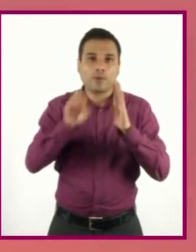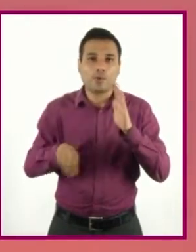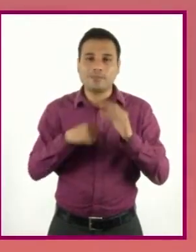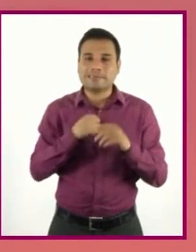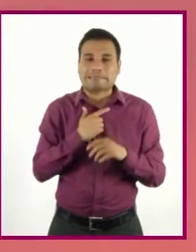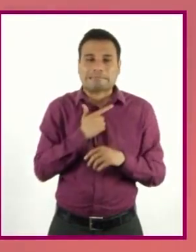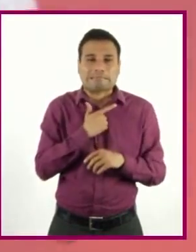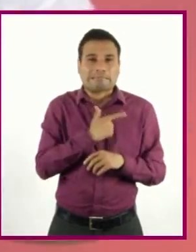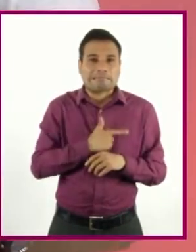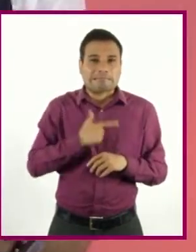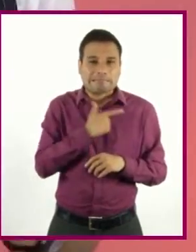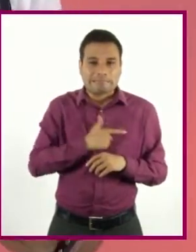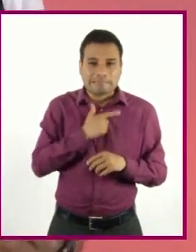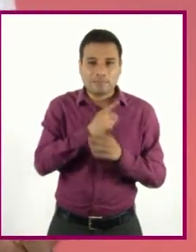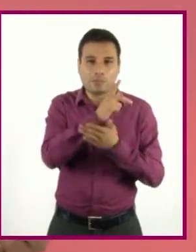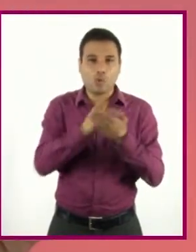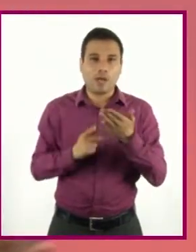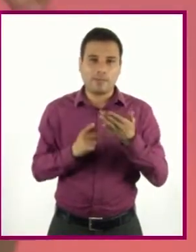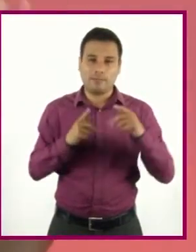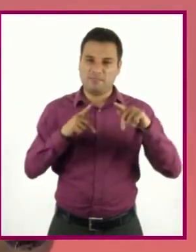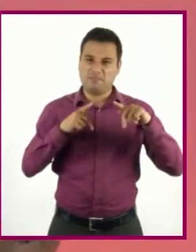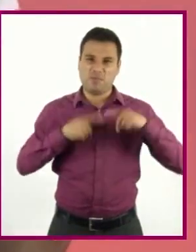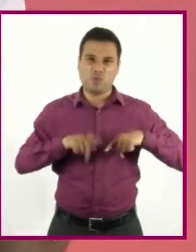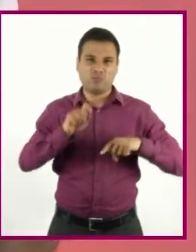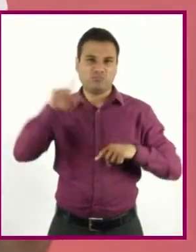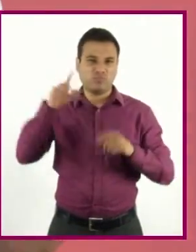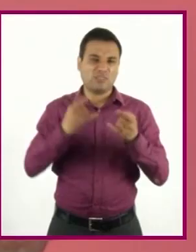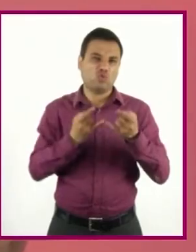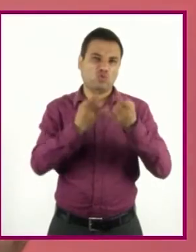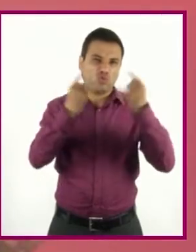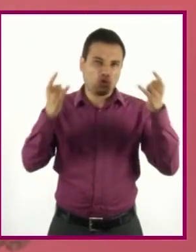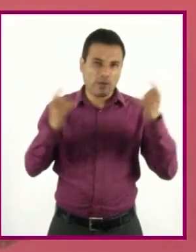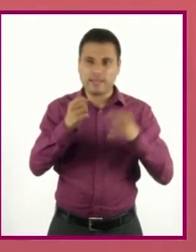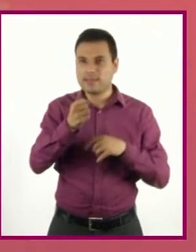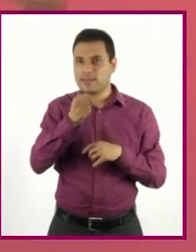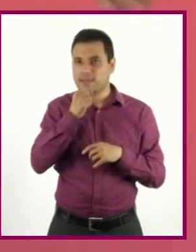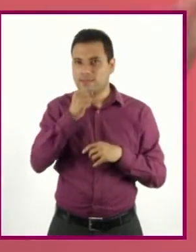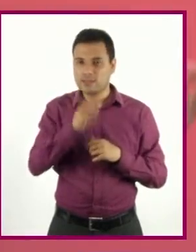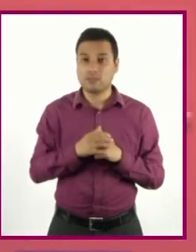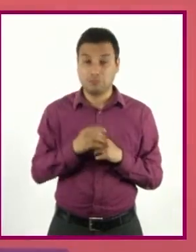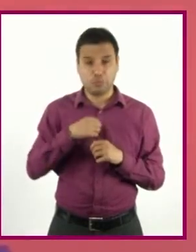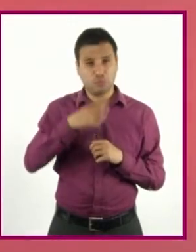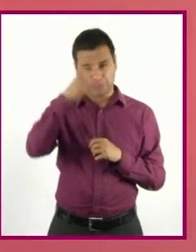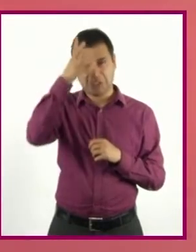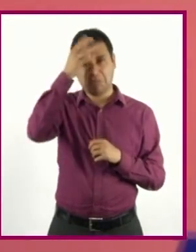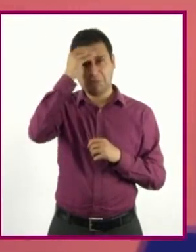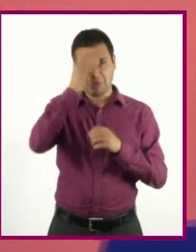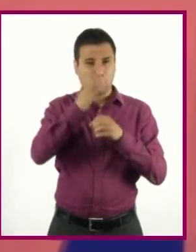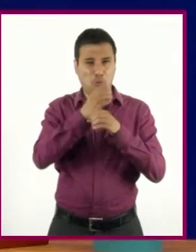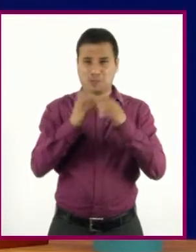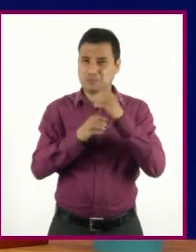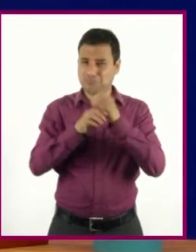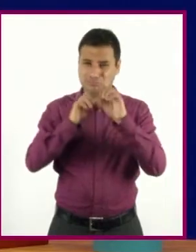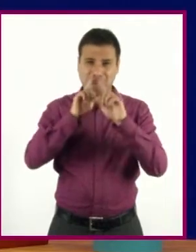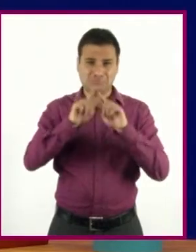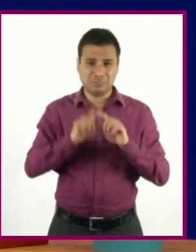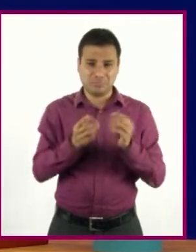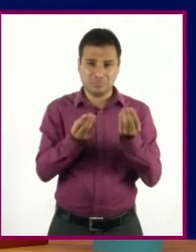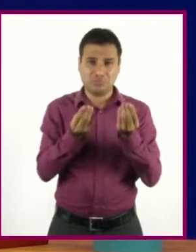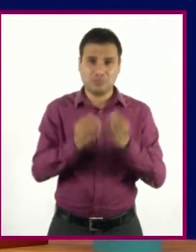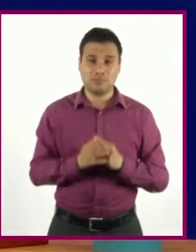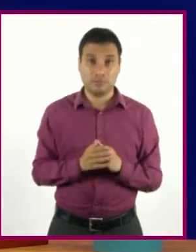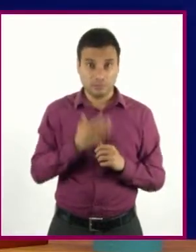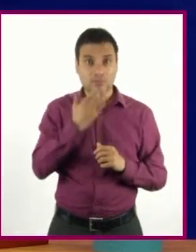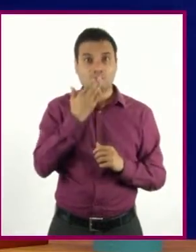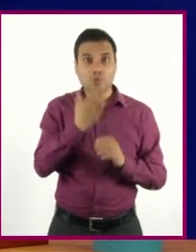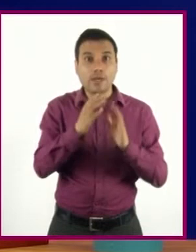programas donde entrevistan a especialistas en historia. He aprendido muchas cosas. Es un buen